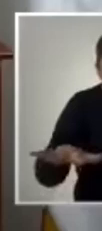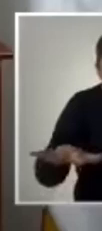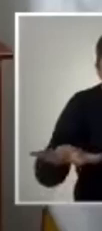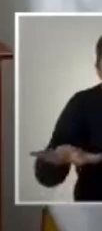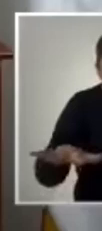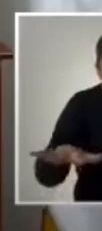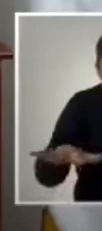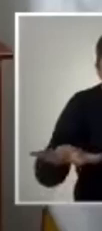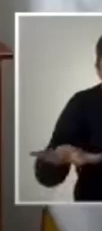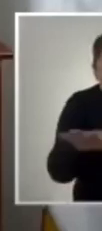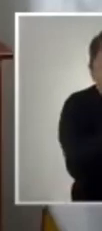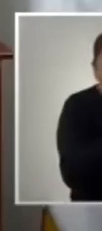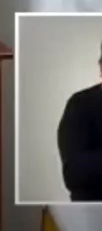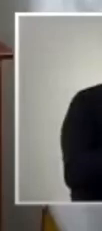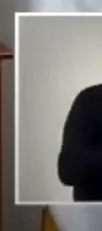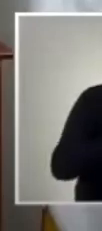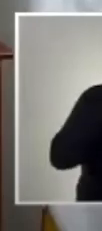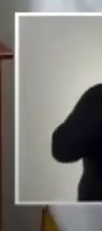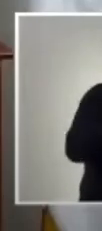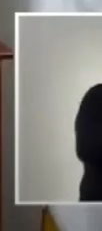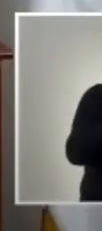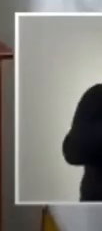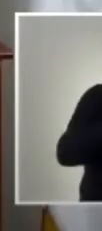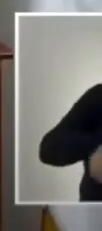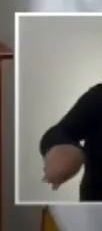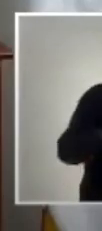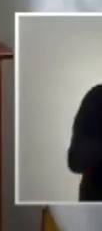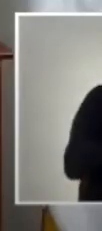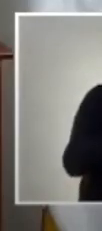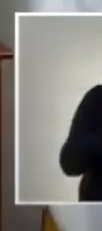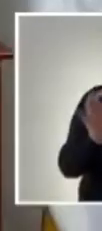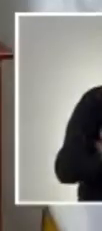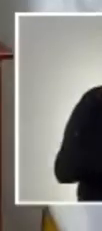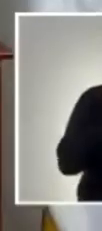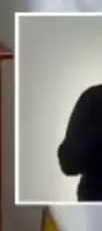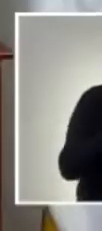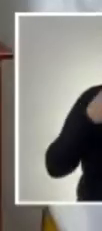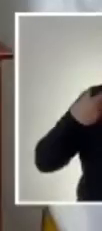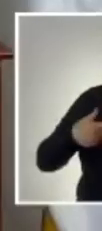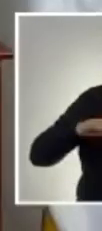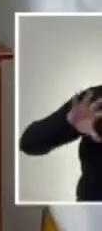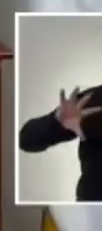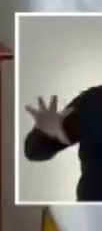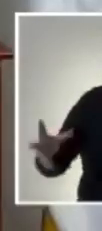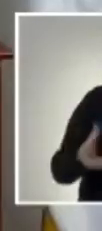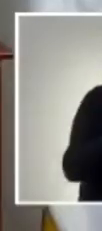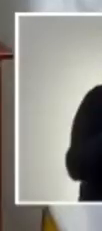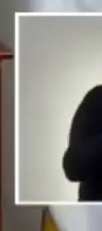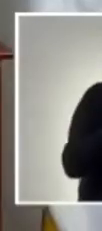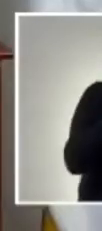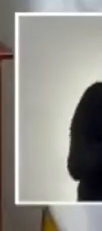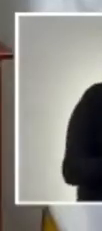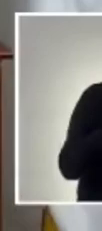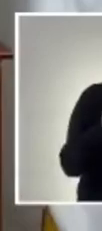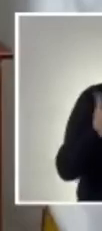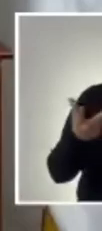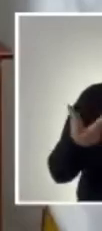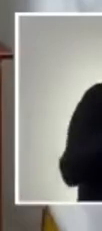se cumple. Me parece genial. Para que todos los derechos sean ejercidos por todas las personas, para que nadie quede